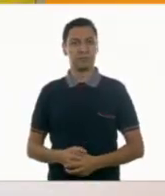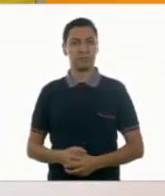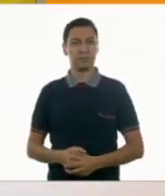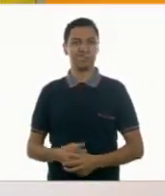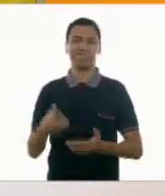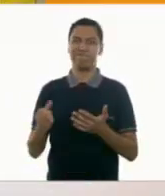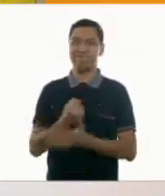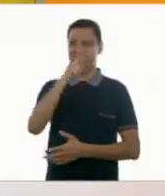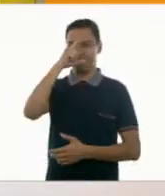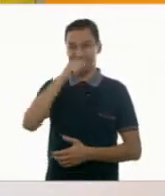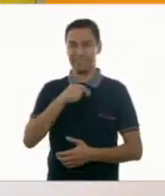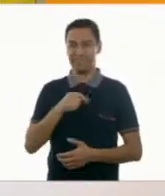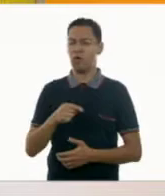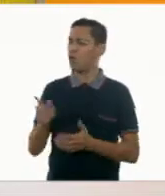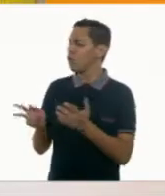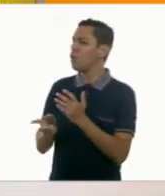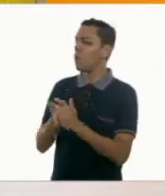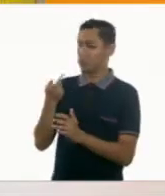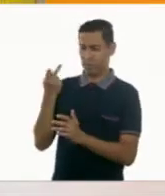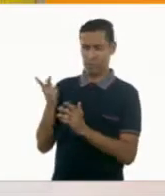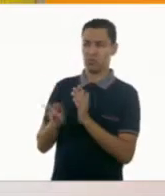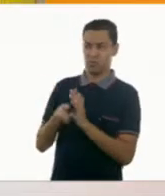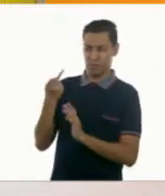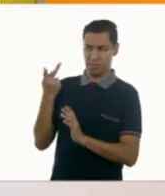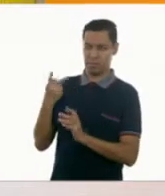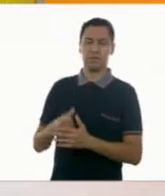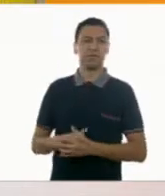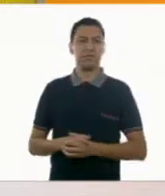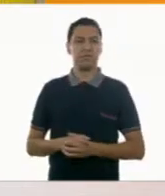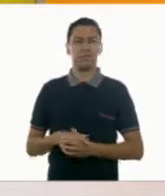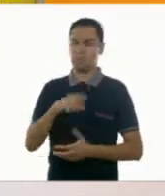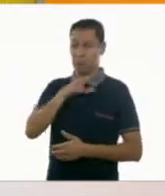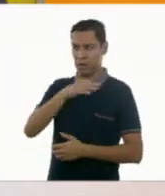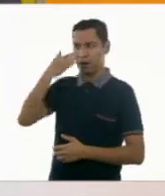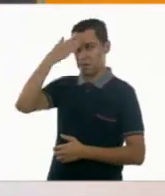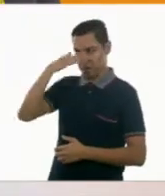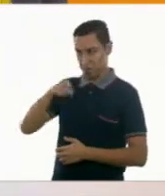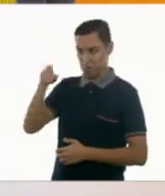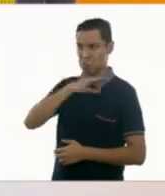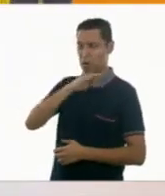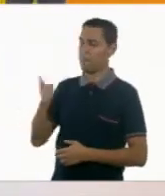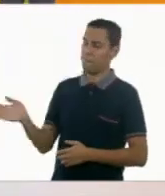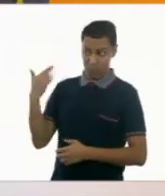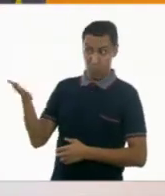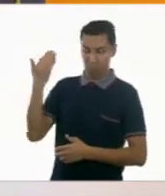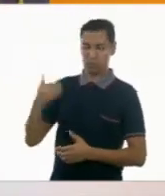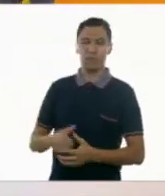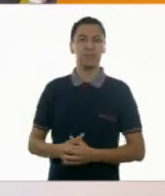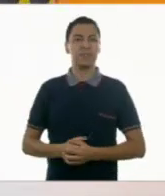Ok. ¿Otro intento? Sí, sí, sí. Otro intento, yo sé que puedes.